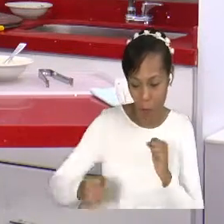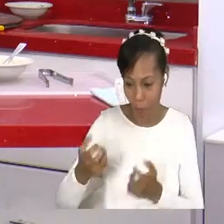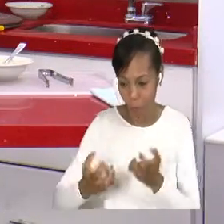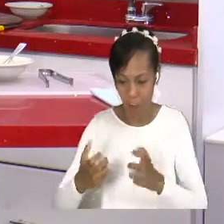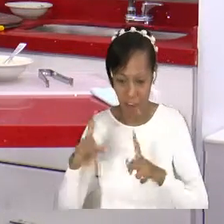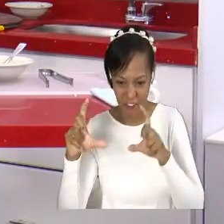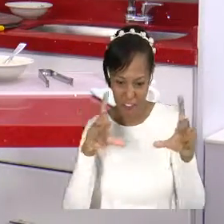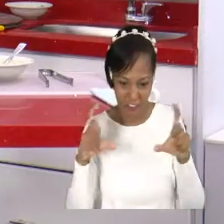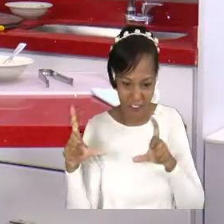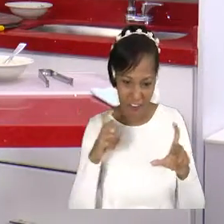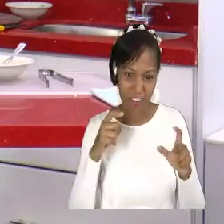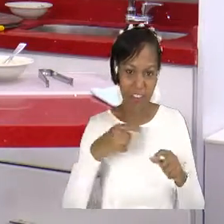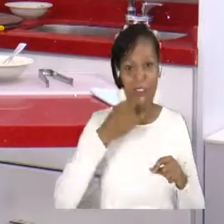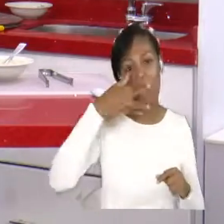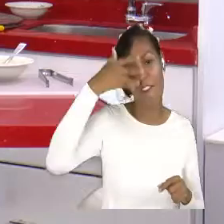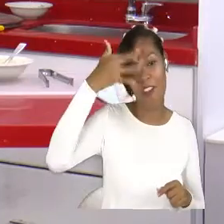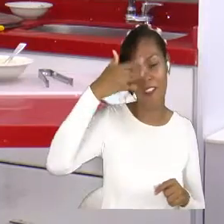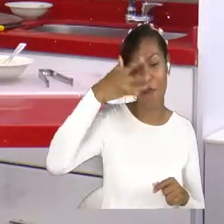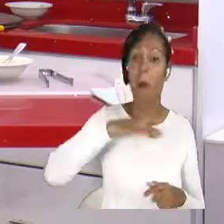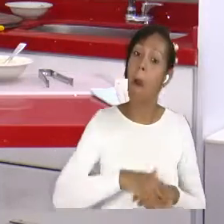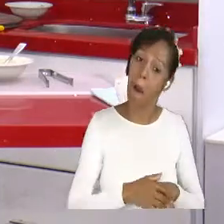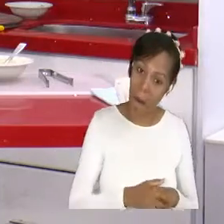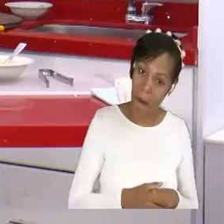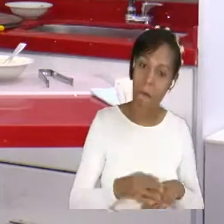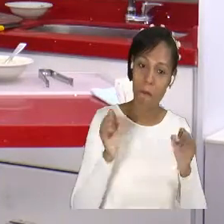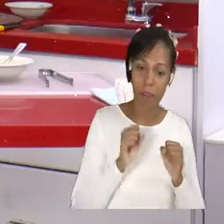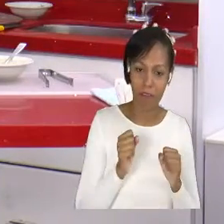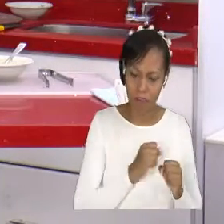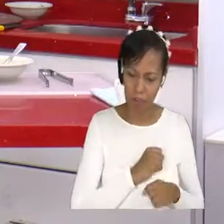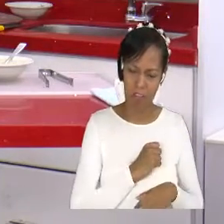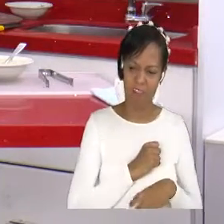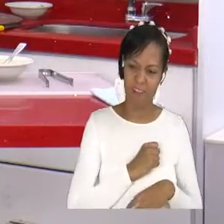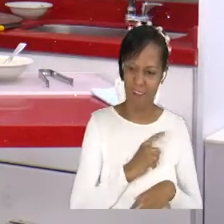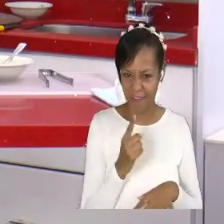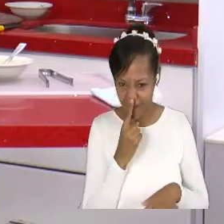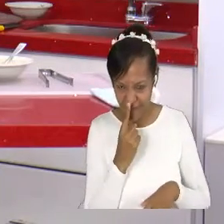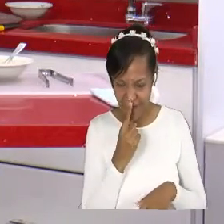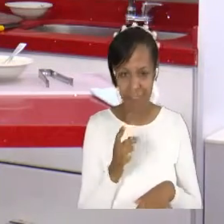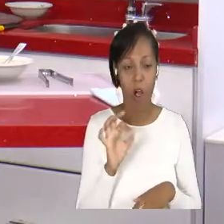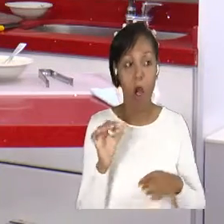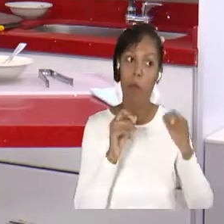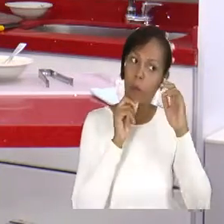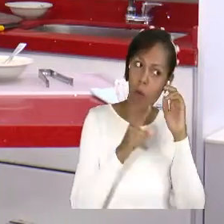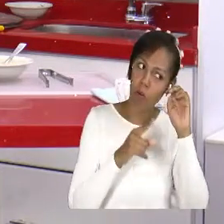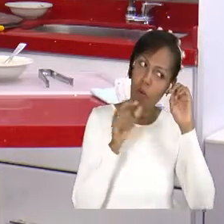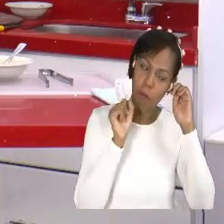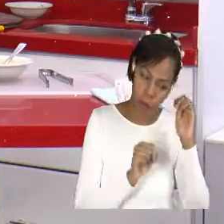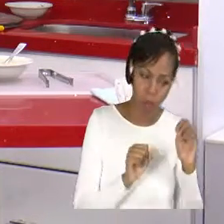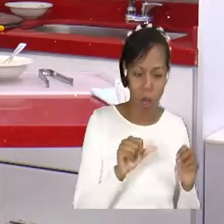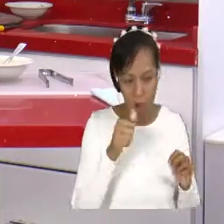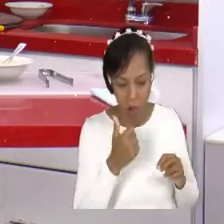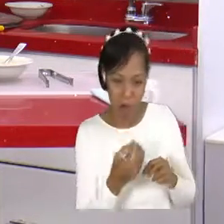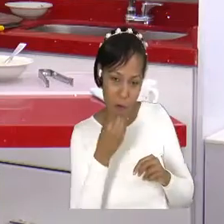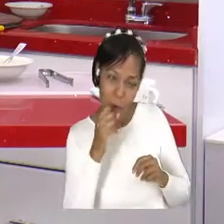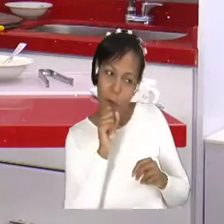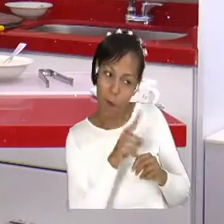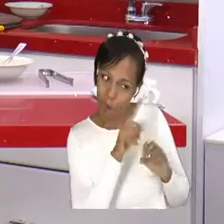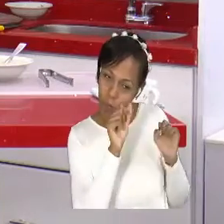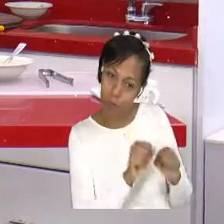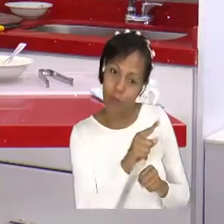fotos a nuestra página de Facebook y pueden, por supuesto, dejar esas inquietudes o no sé, de pronto si quieren hacer una receta, como se los hemos dicho. Nos